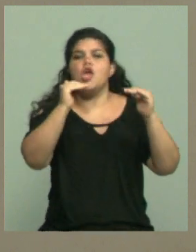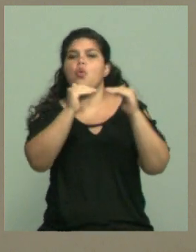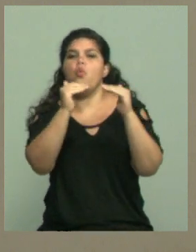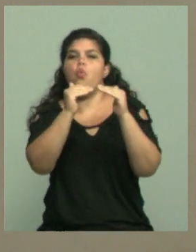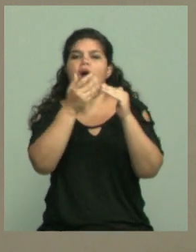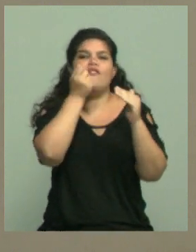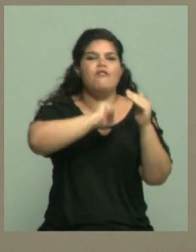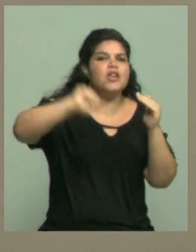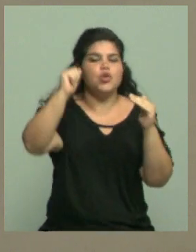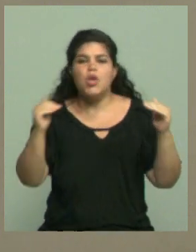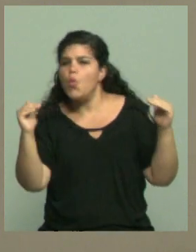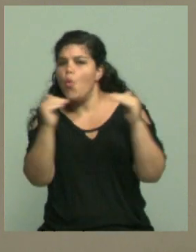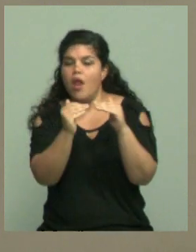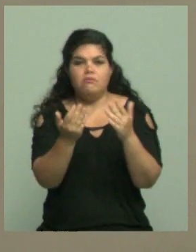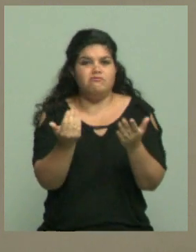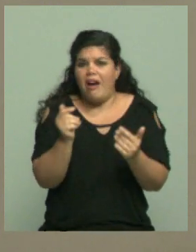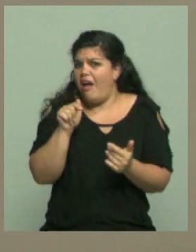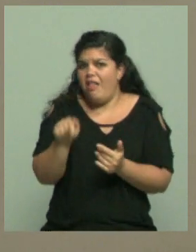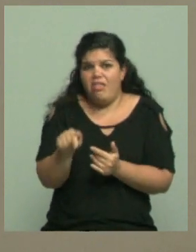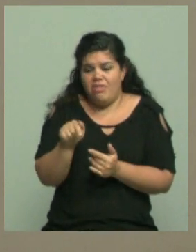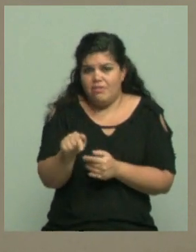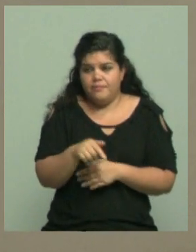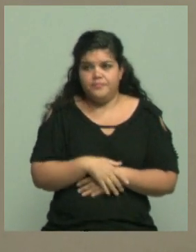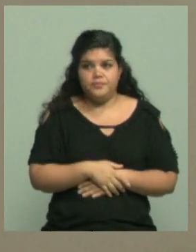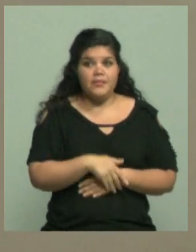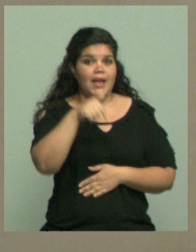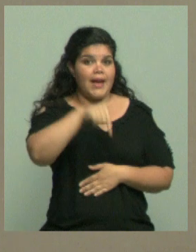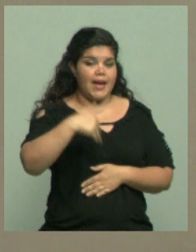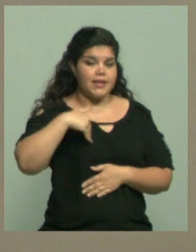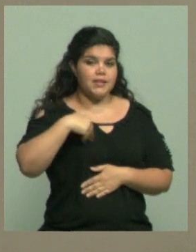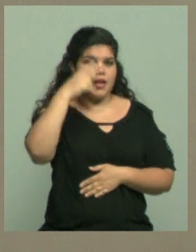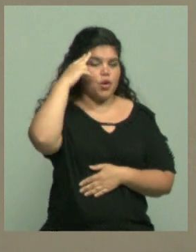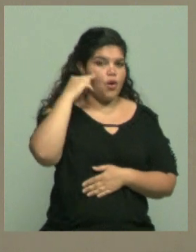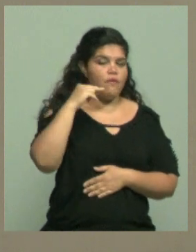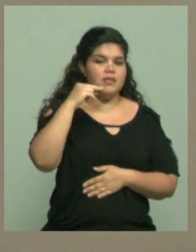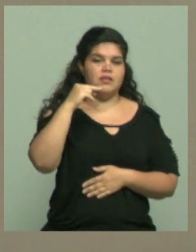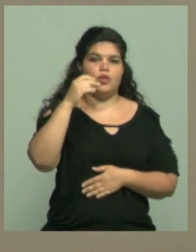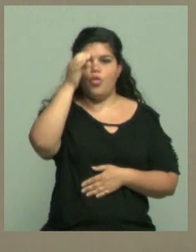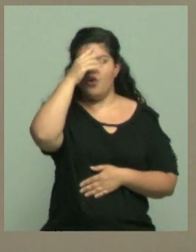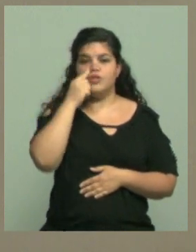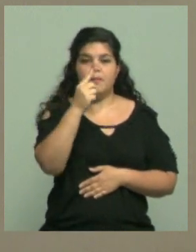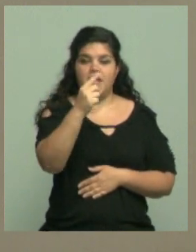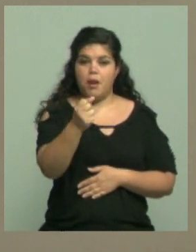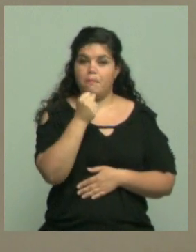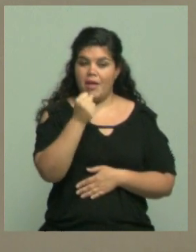En Argentina, la canasta básica para un jubilado en octubre alcanzó 912.000 pesos,